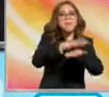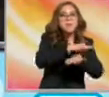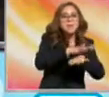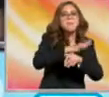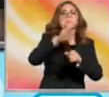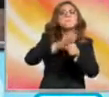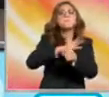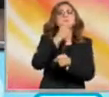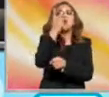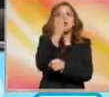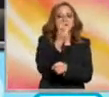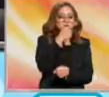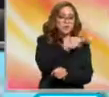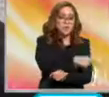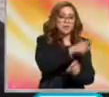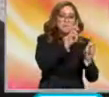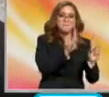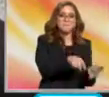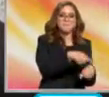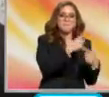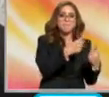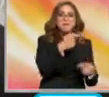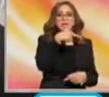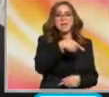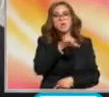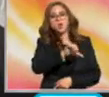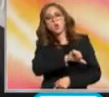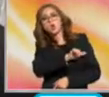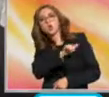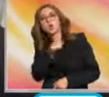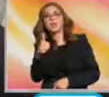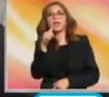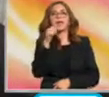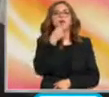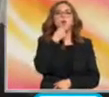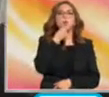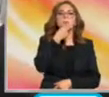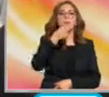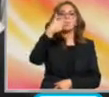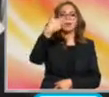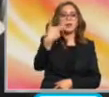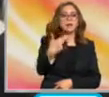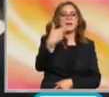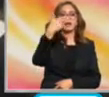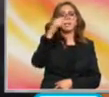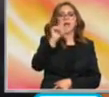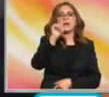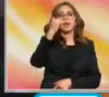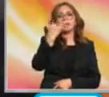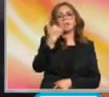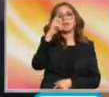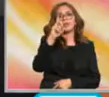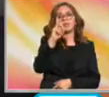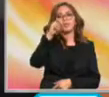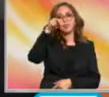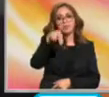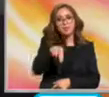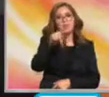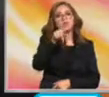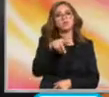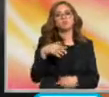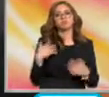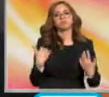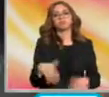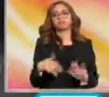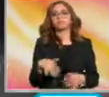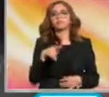que separa estas dos obras. Estas son otras estaciones. Es un oratorio escrito por Haydn. Visítenlo también. Es una obra magnífica, también